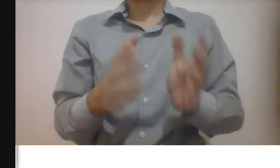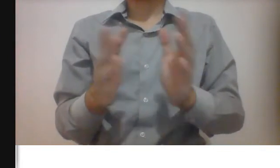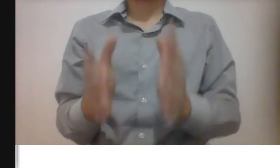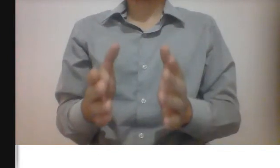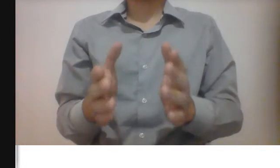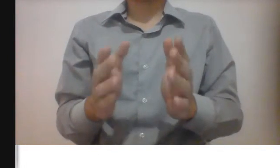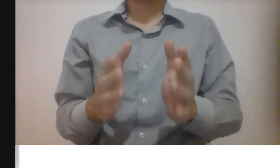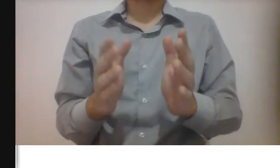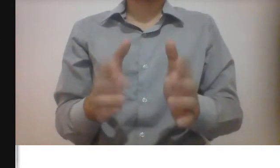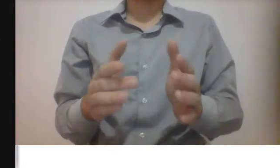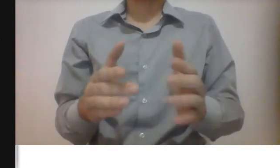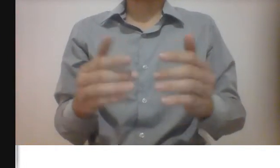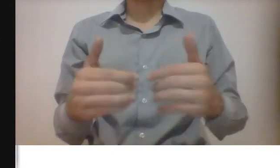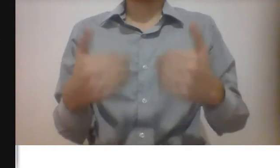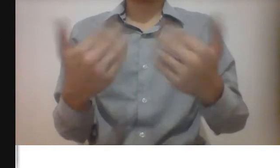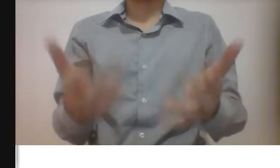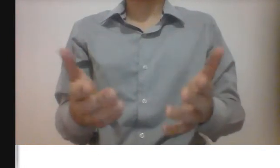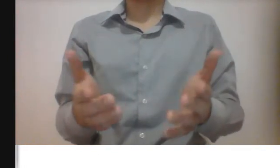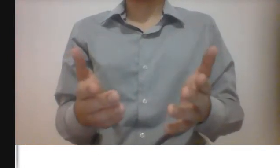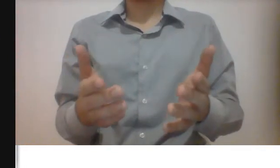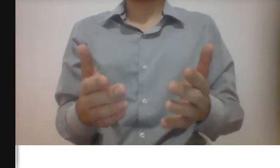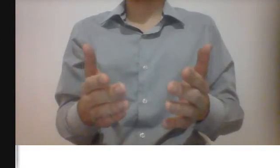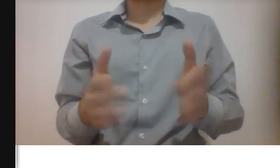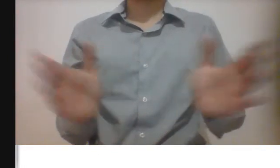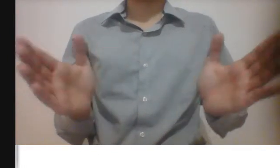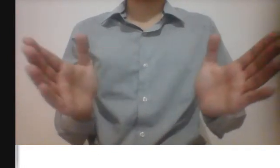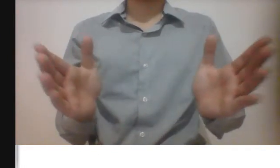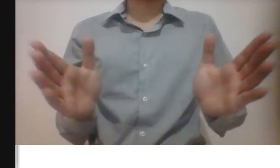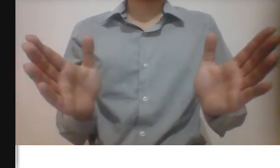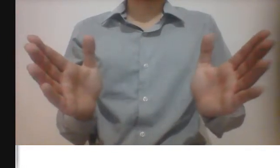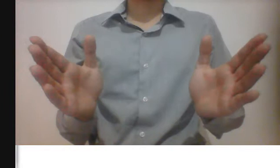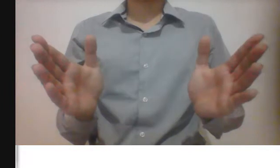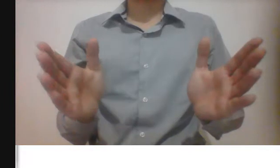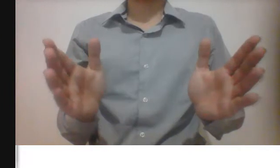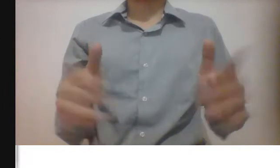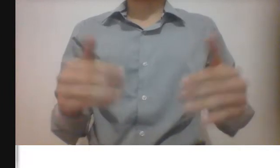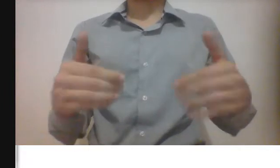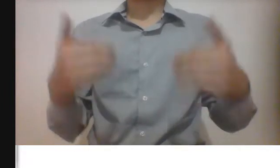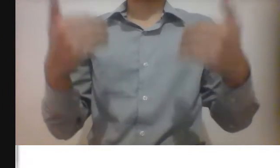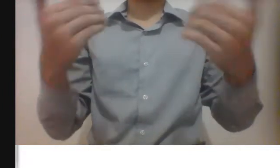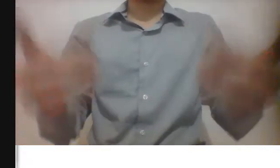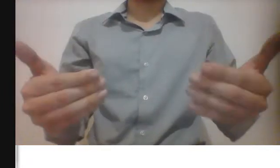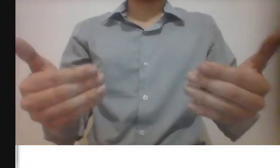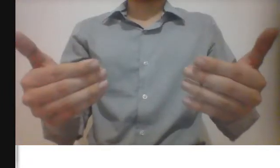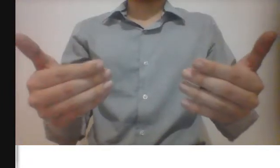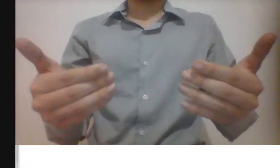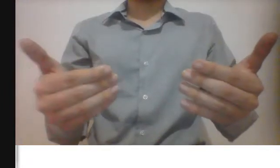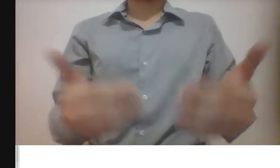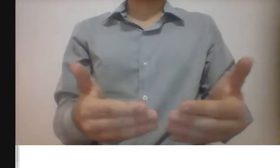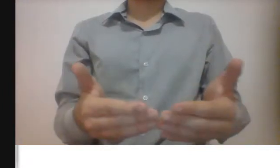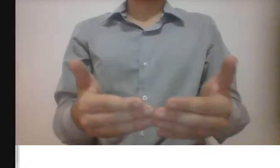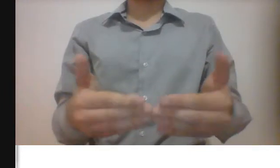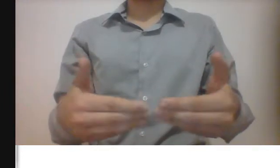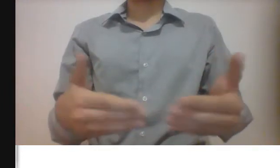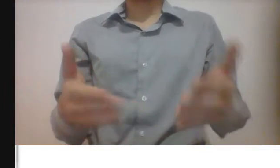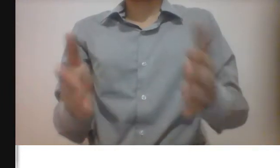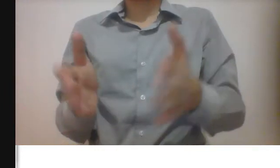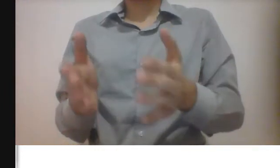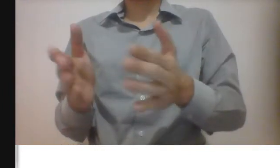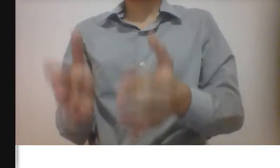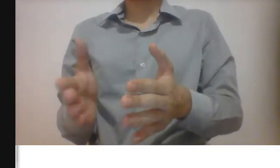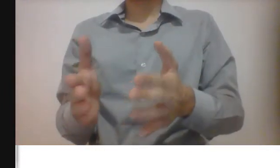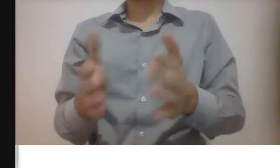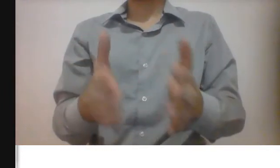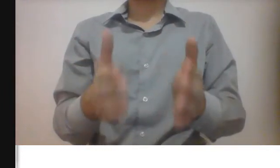como no declarar los ingresos que realmente se tenían que haber declarado, generando algo tan simple como que al fin estos se